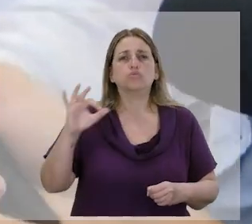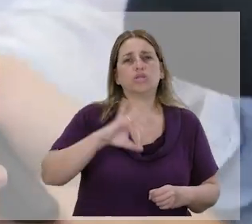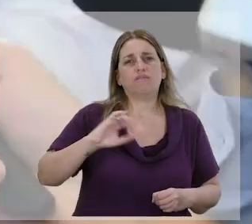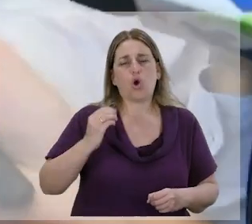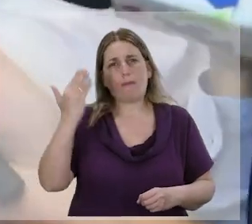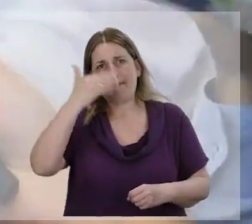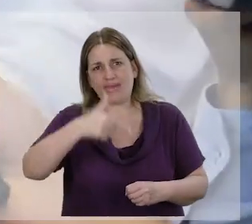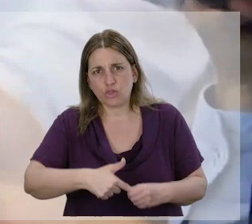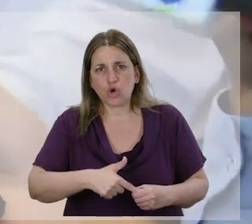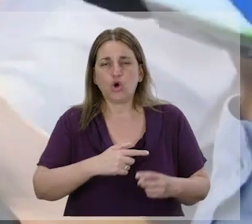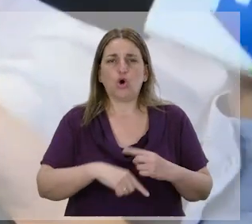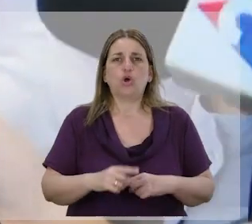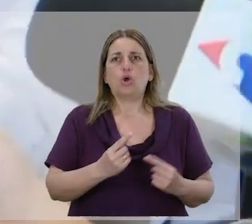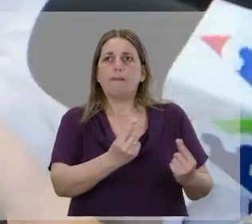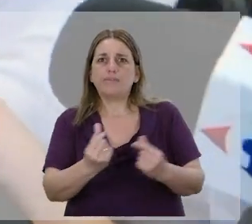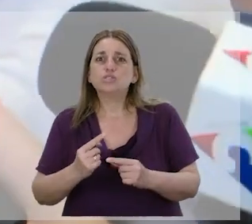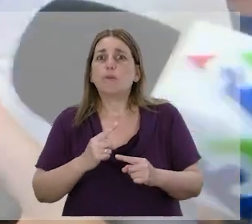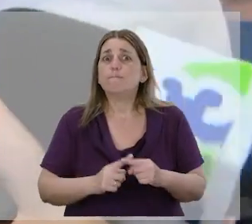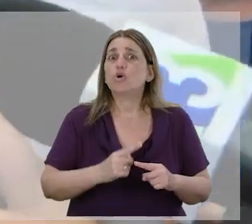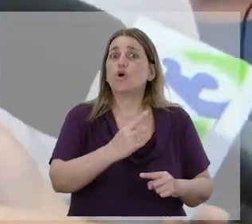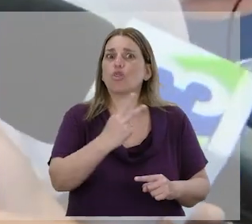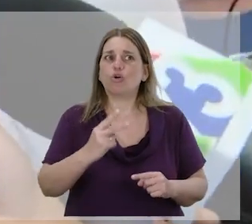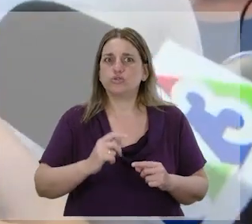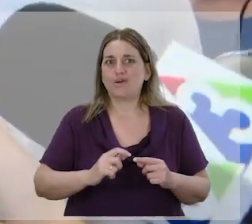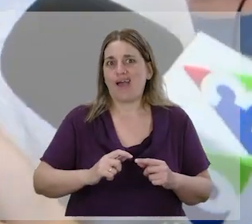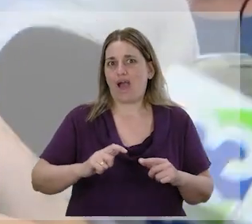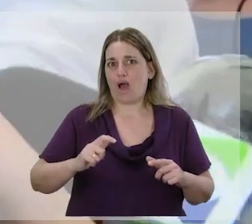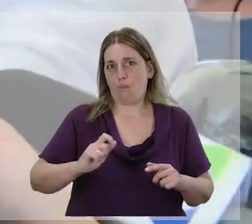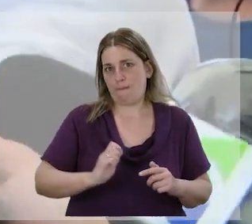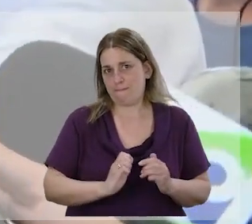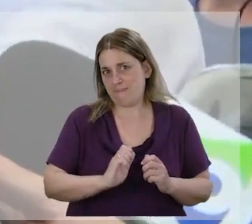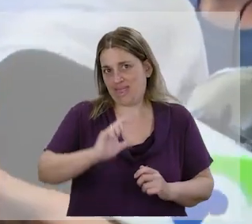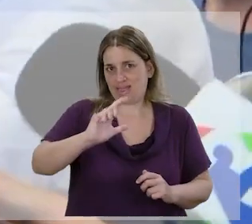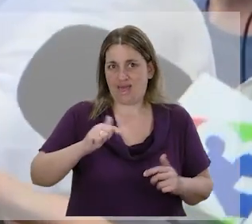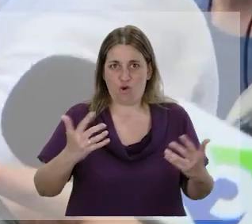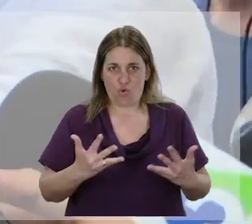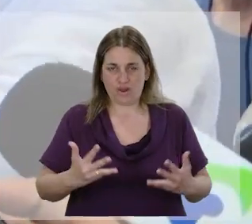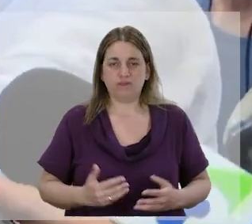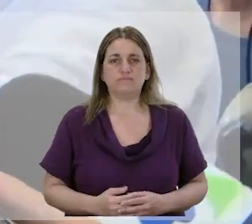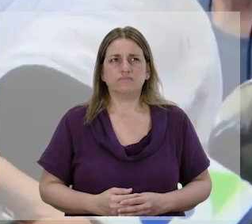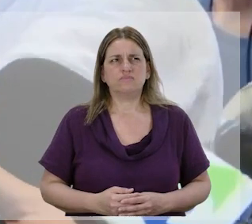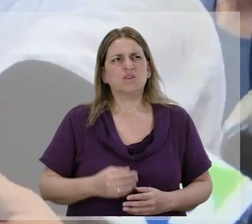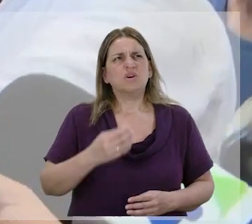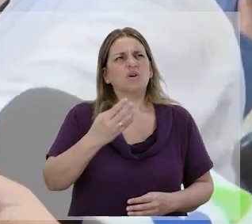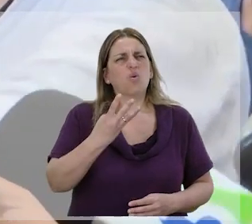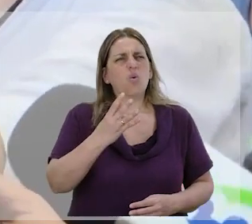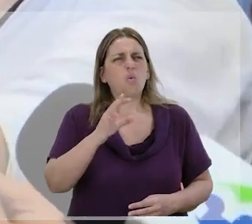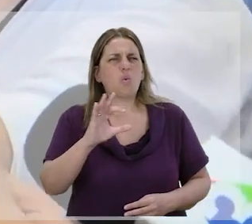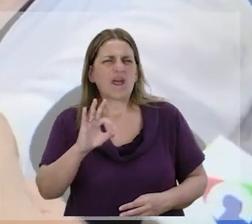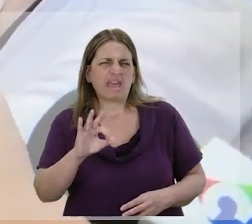El combustible o el petróleo o el precio de referencia que tomamos se multiplicó por 2 en este último